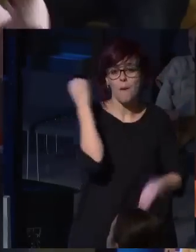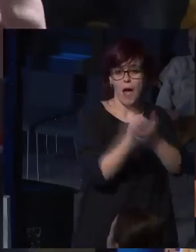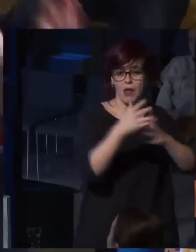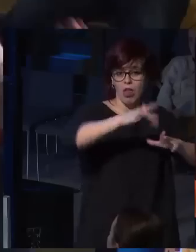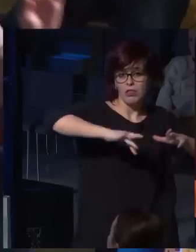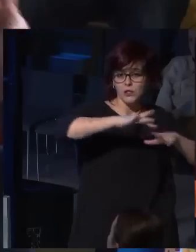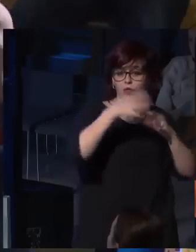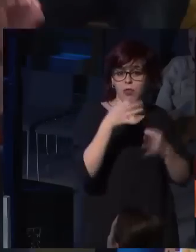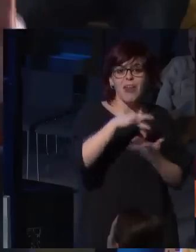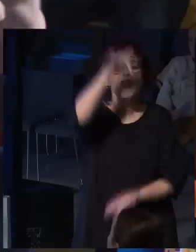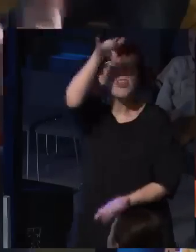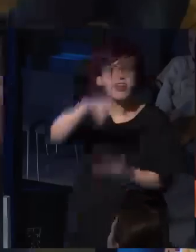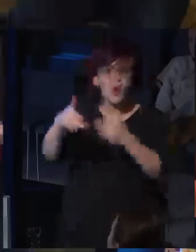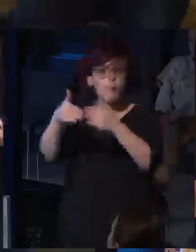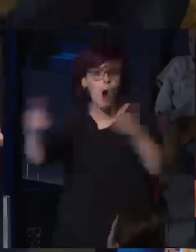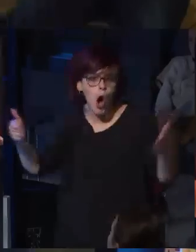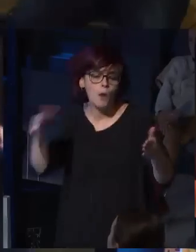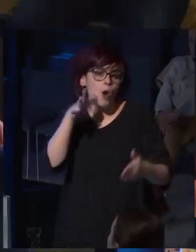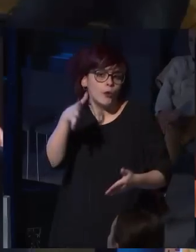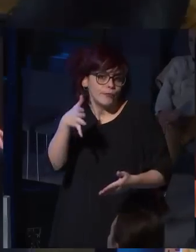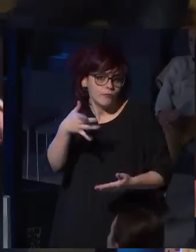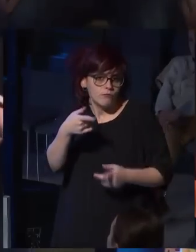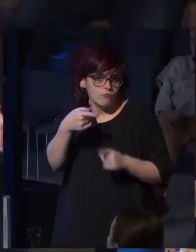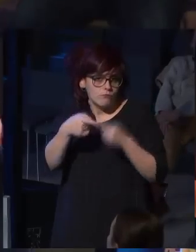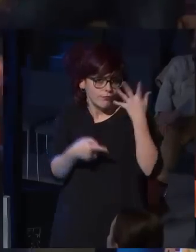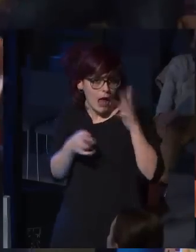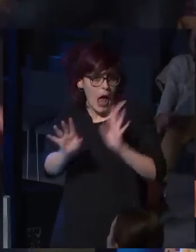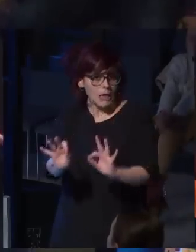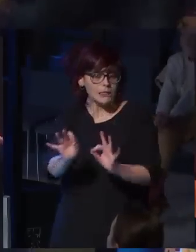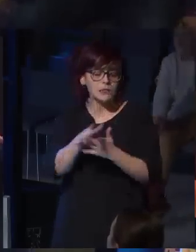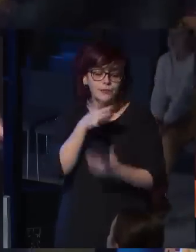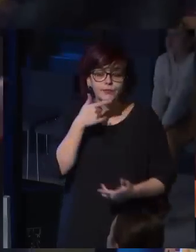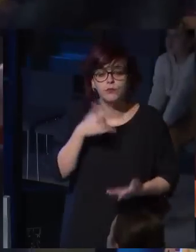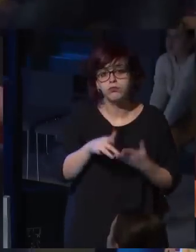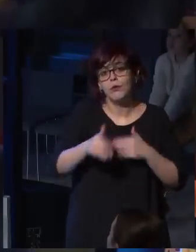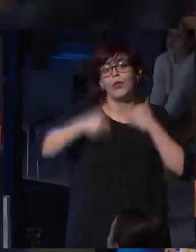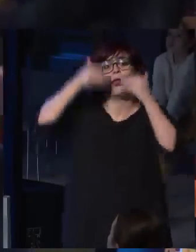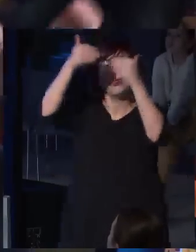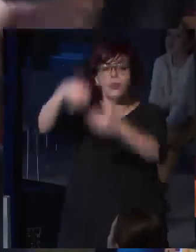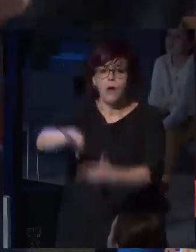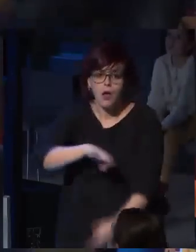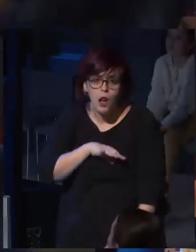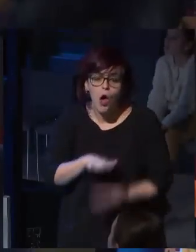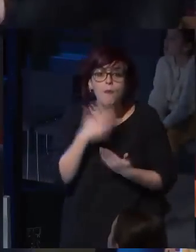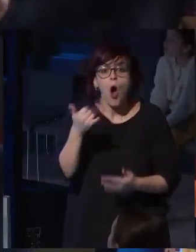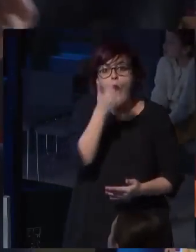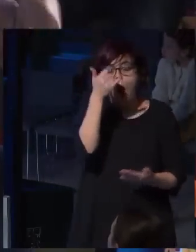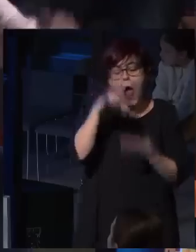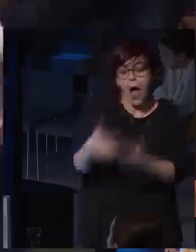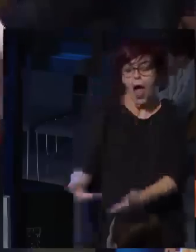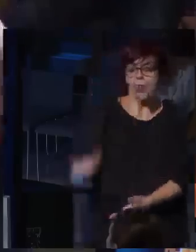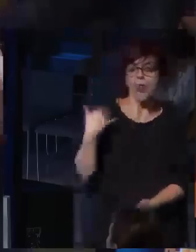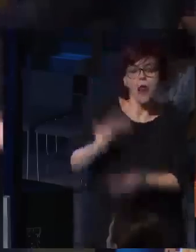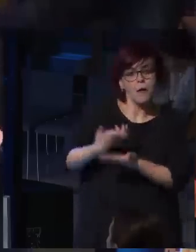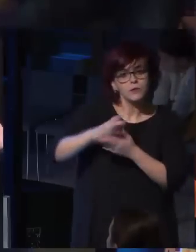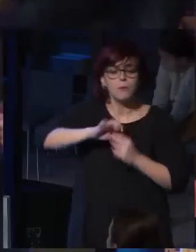todo, tiene que salir este día por X o Y, claro, fue como, puff, cuando salió de... Ojalá lo grabásemos ayer y